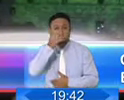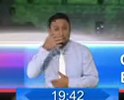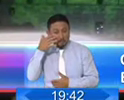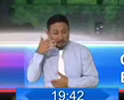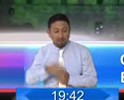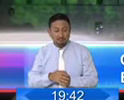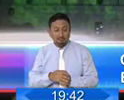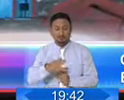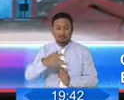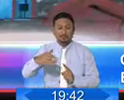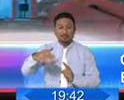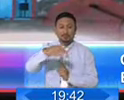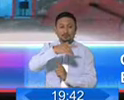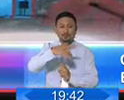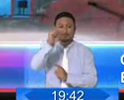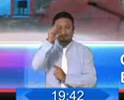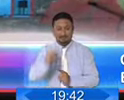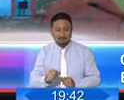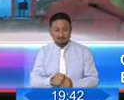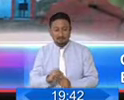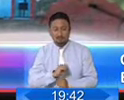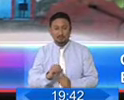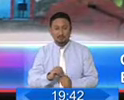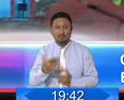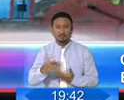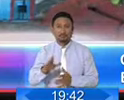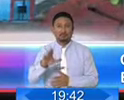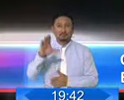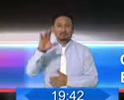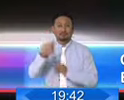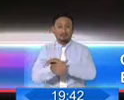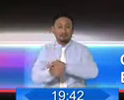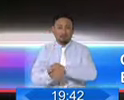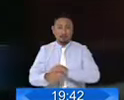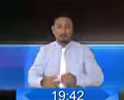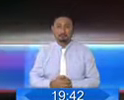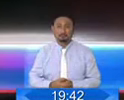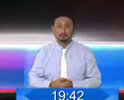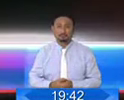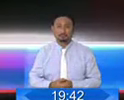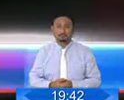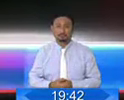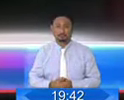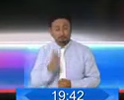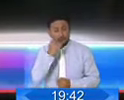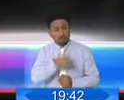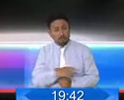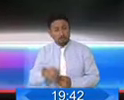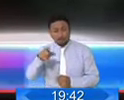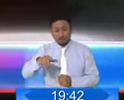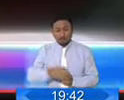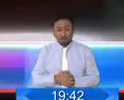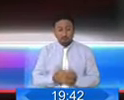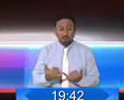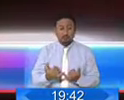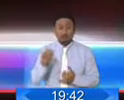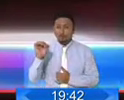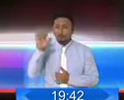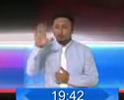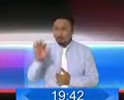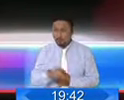los bellos paisajes de la sierra o lo majestuoso de la zona insular. Es bonito que se hayan preocupado de que en estas